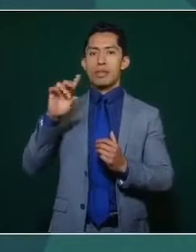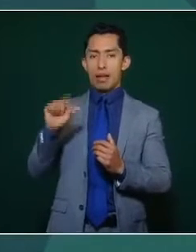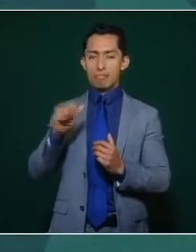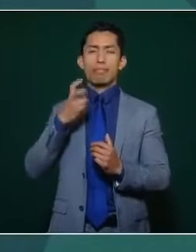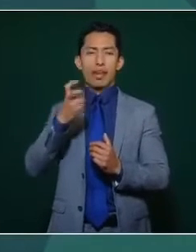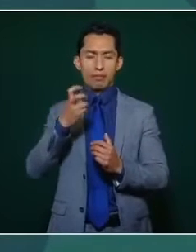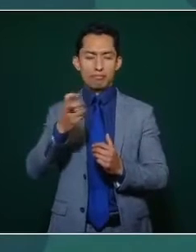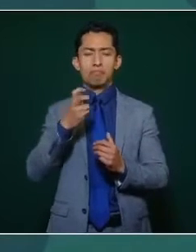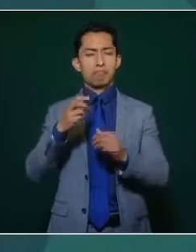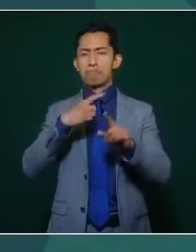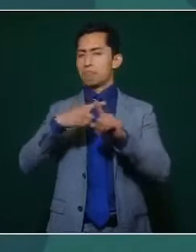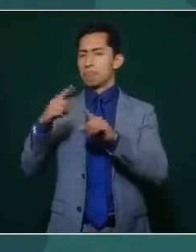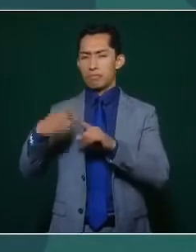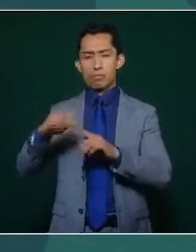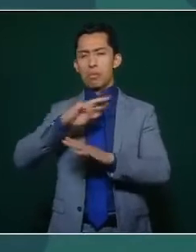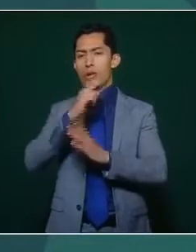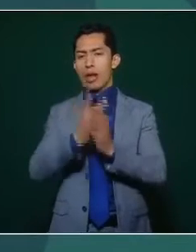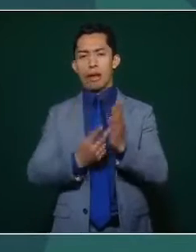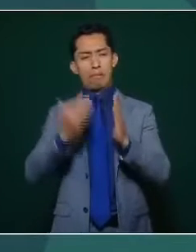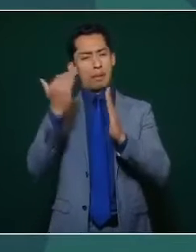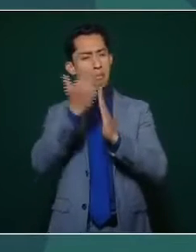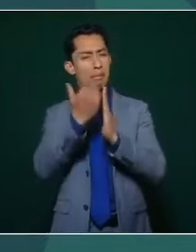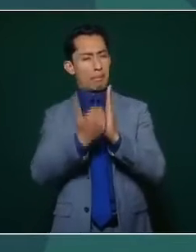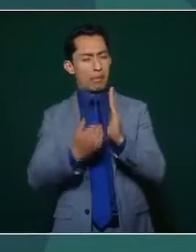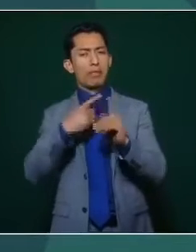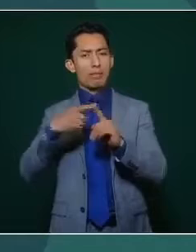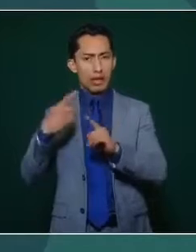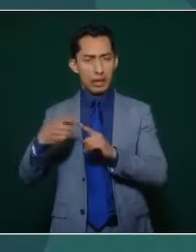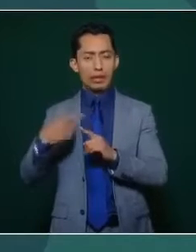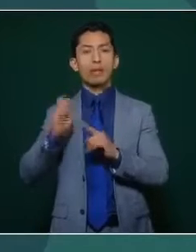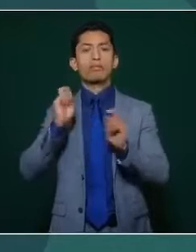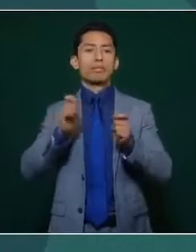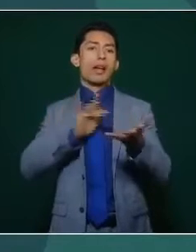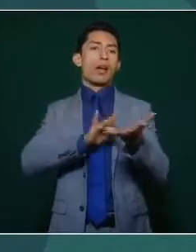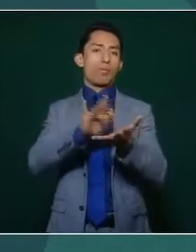y muchas otras acciones.